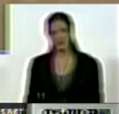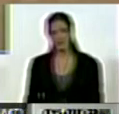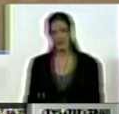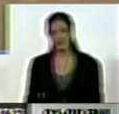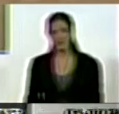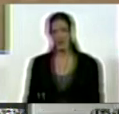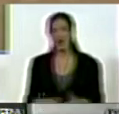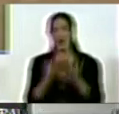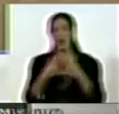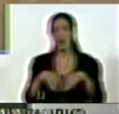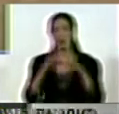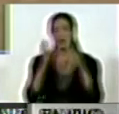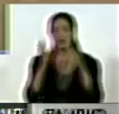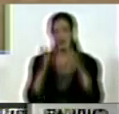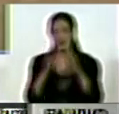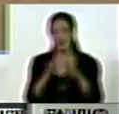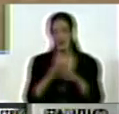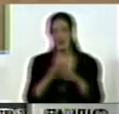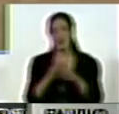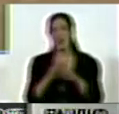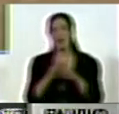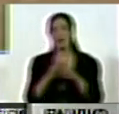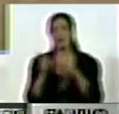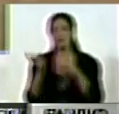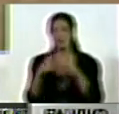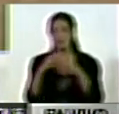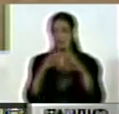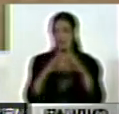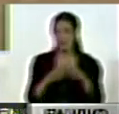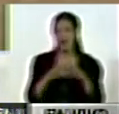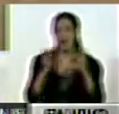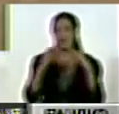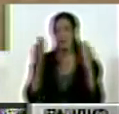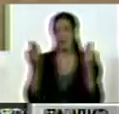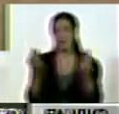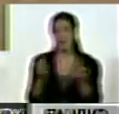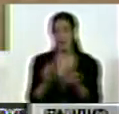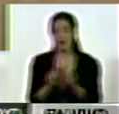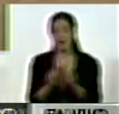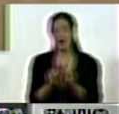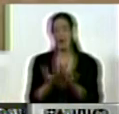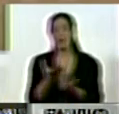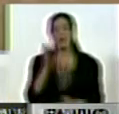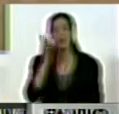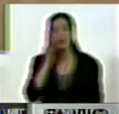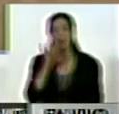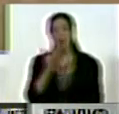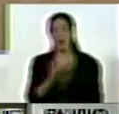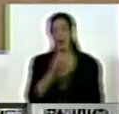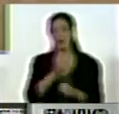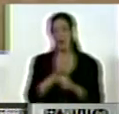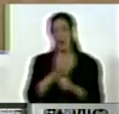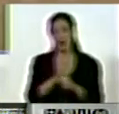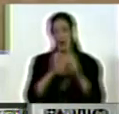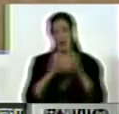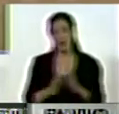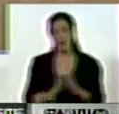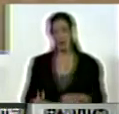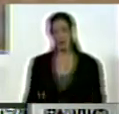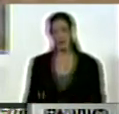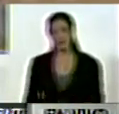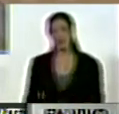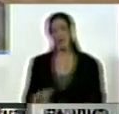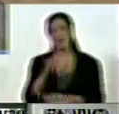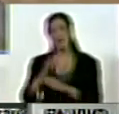La organización tribal a la que pertenece la familia de esta joven trabajadora. Van